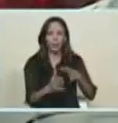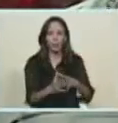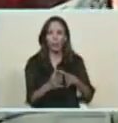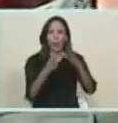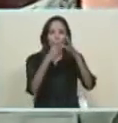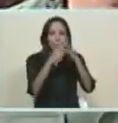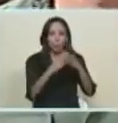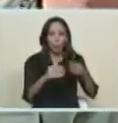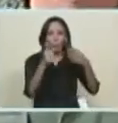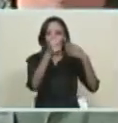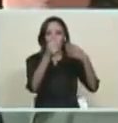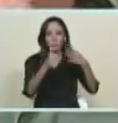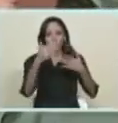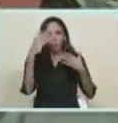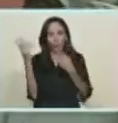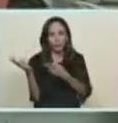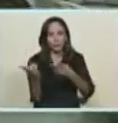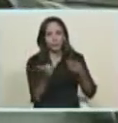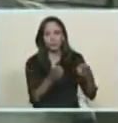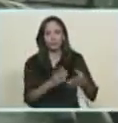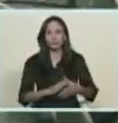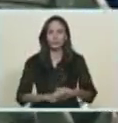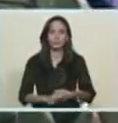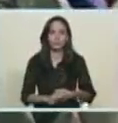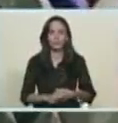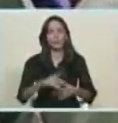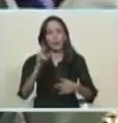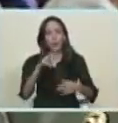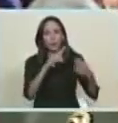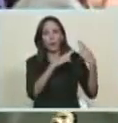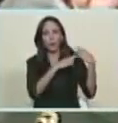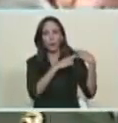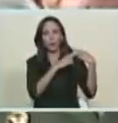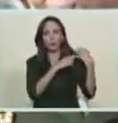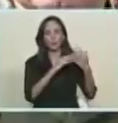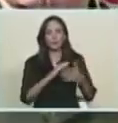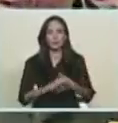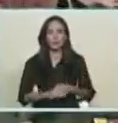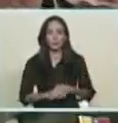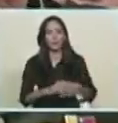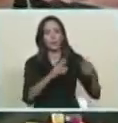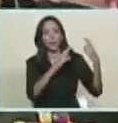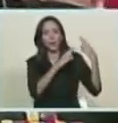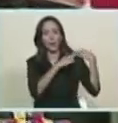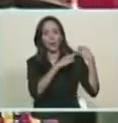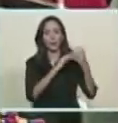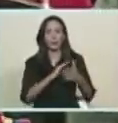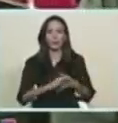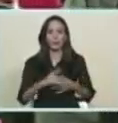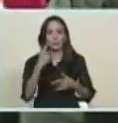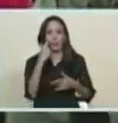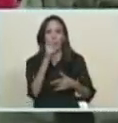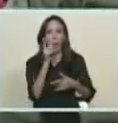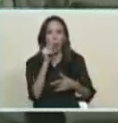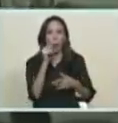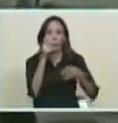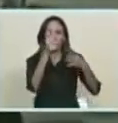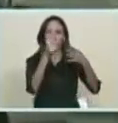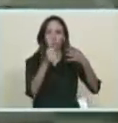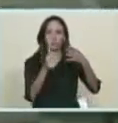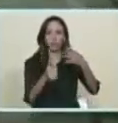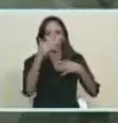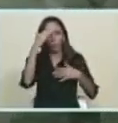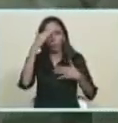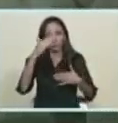Redi Capital. Además del jefe del Estado Mayor del CEO y